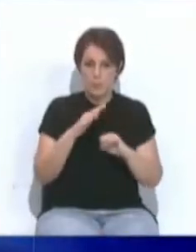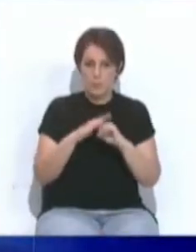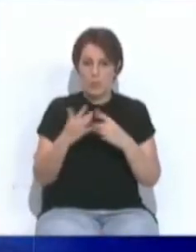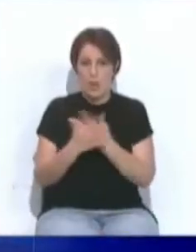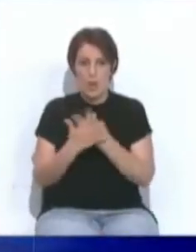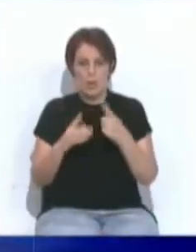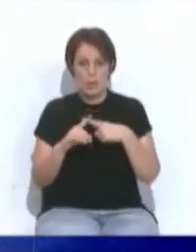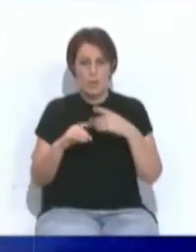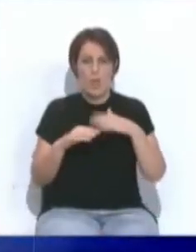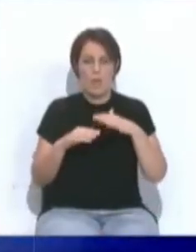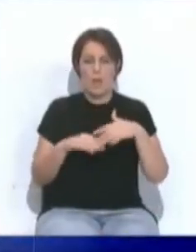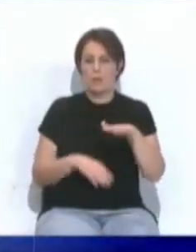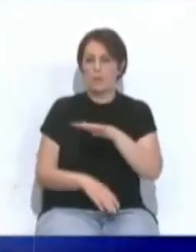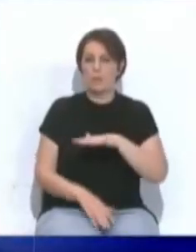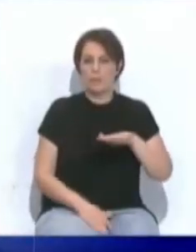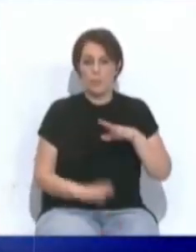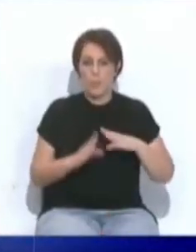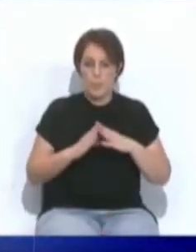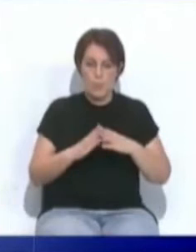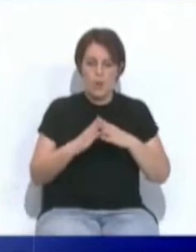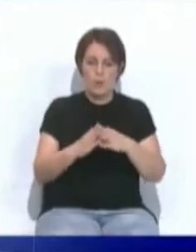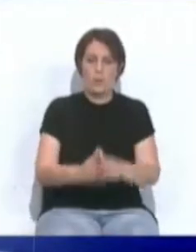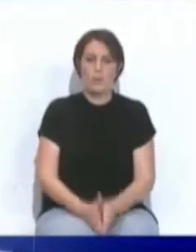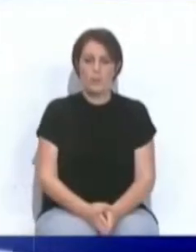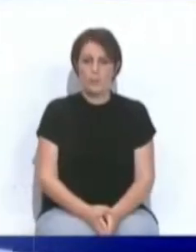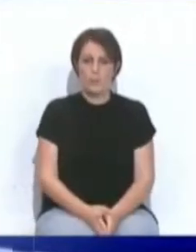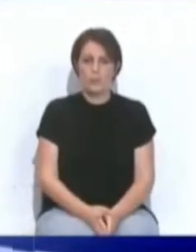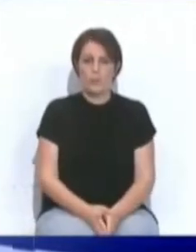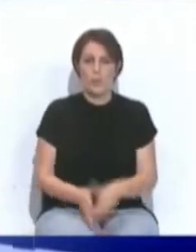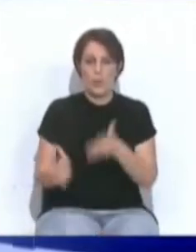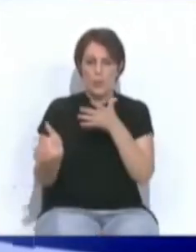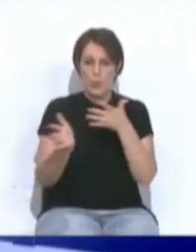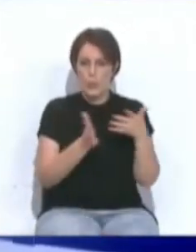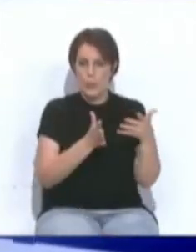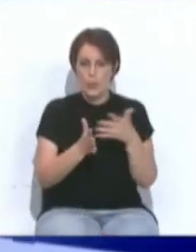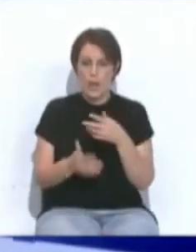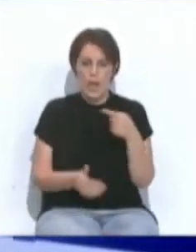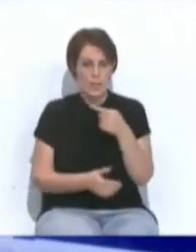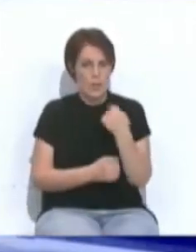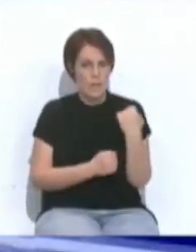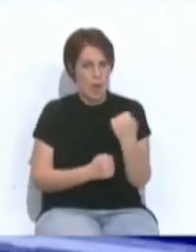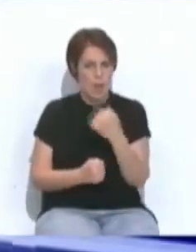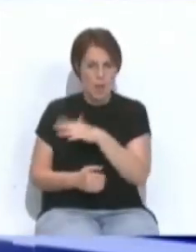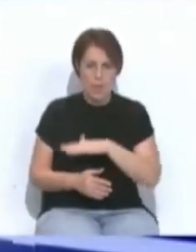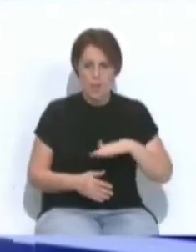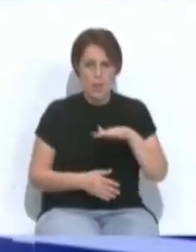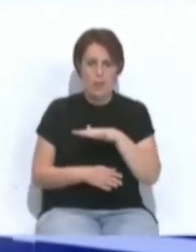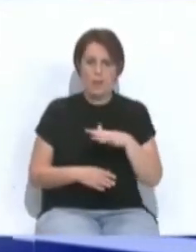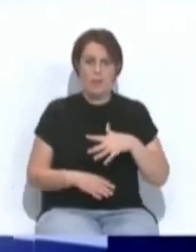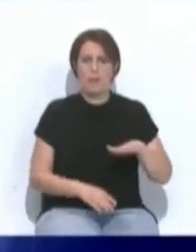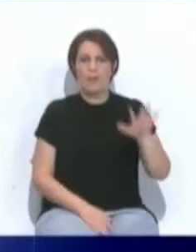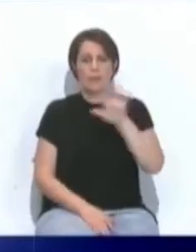18 grados de mínima que registrará el puerto de Santa María. Los vientos serán del este fuertes en el litoral.